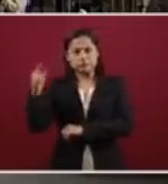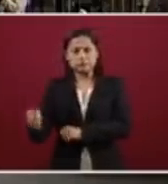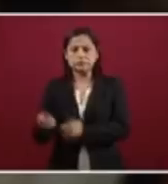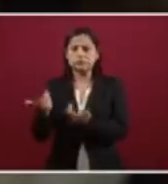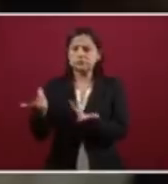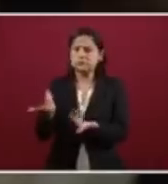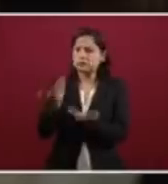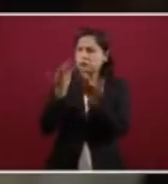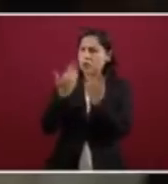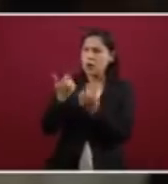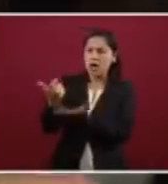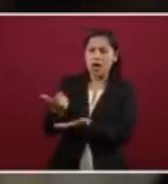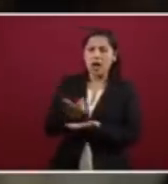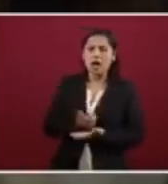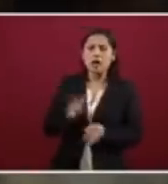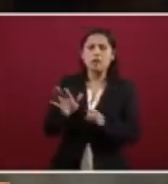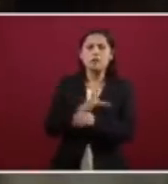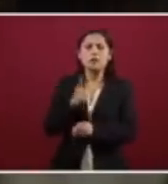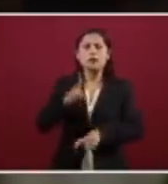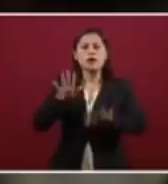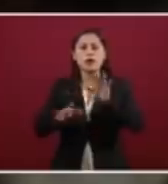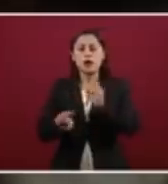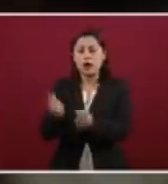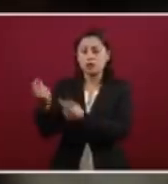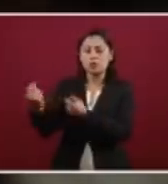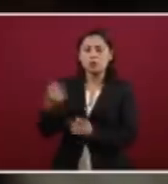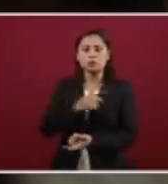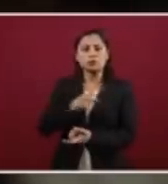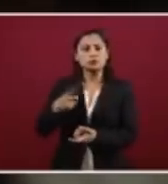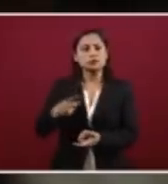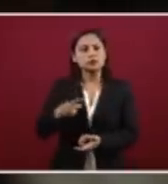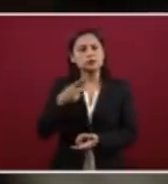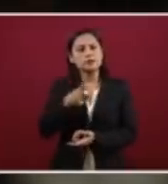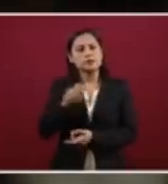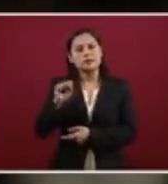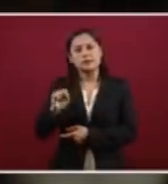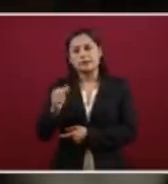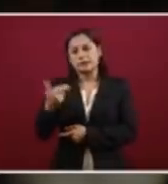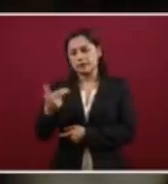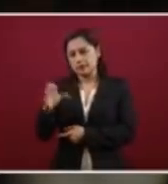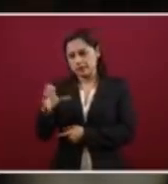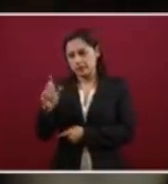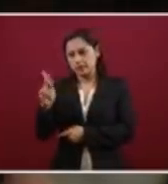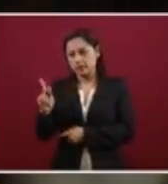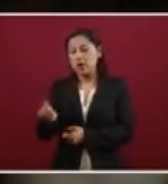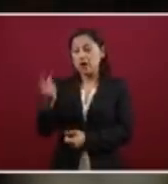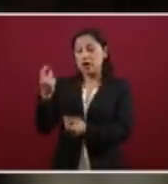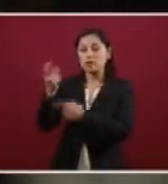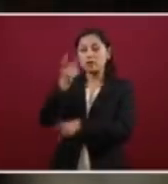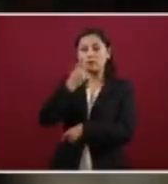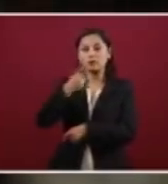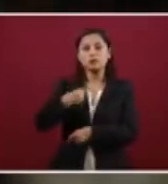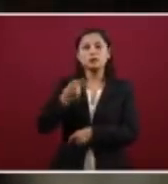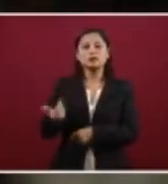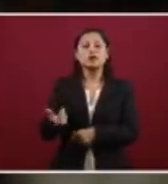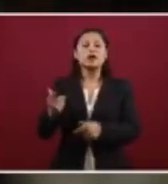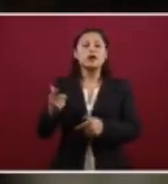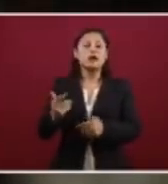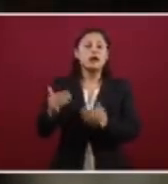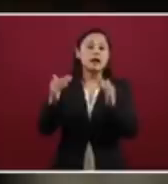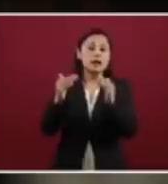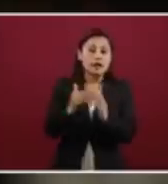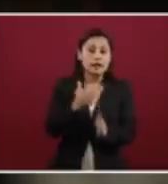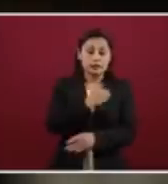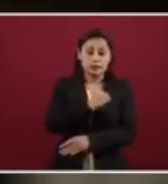la Secretaría de Hacienda. ¿Qué tan cierto es esto? Nos comentan que incluso no han podido reconstruir el Palacio Municipal porque se les